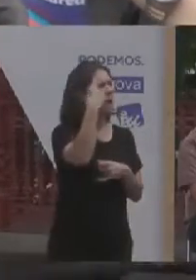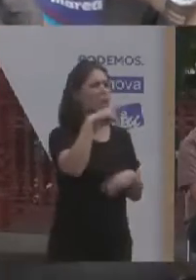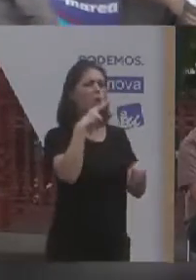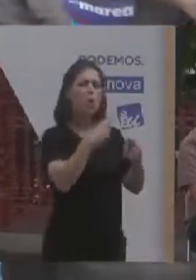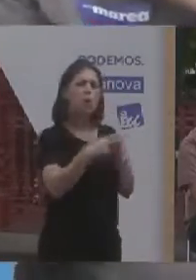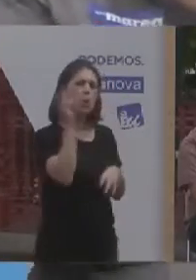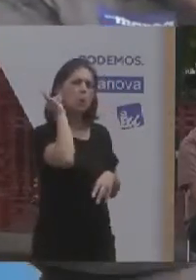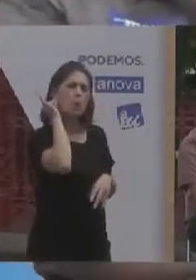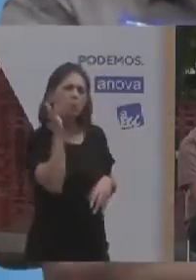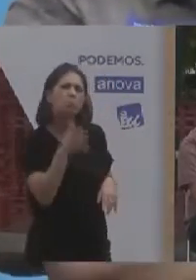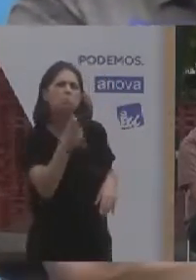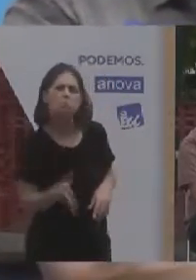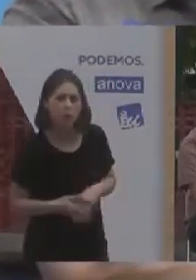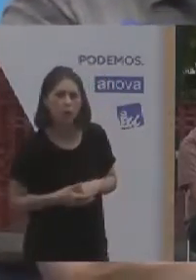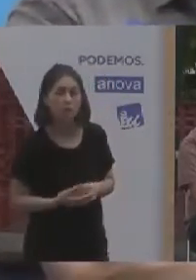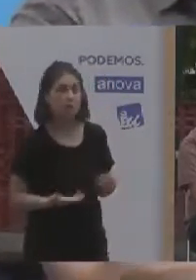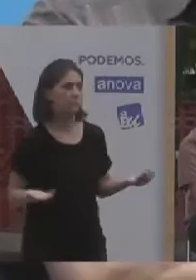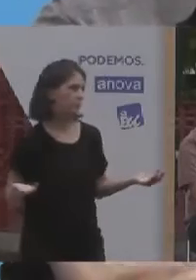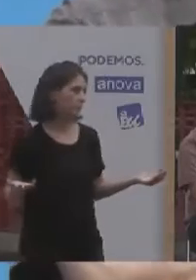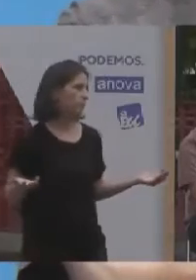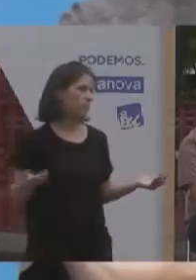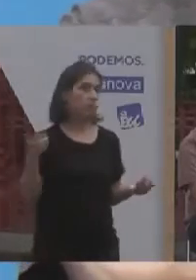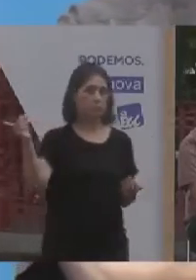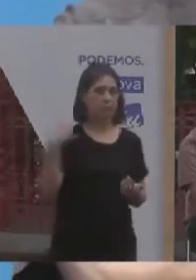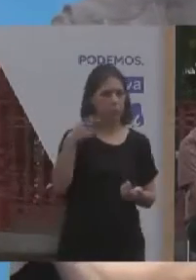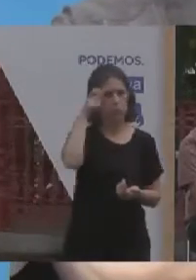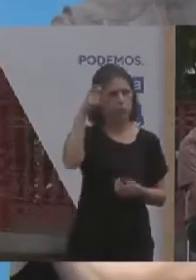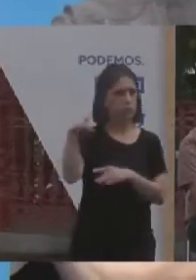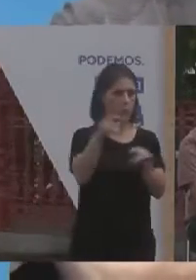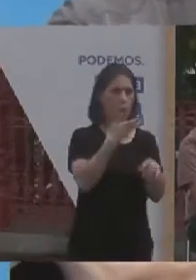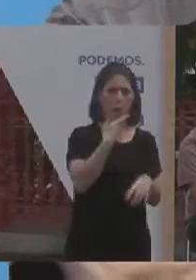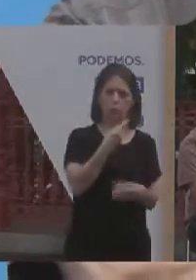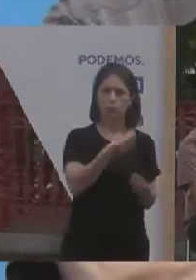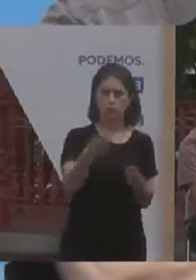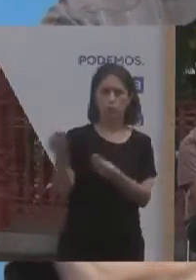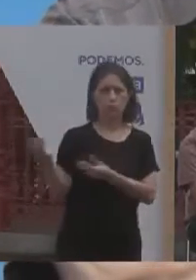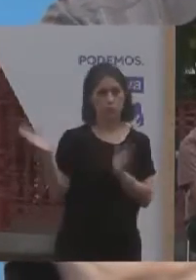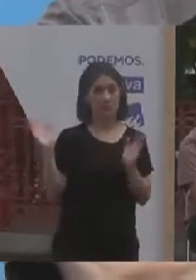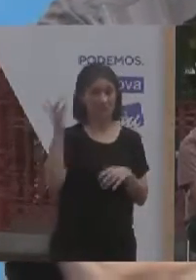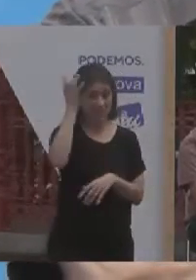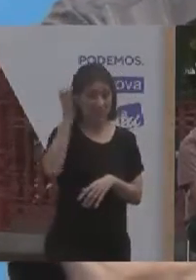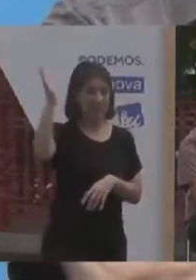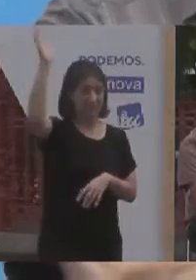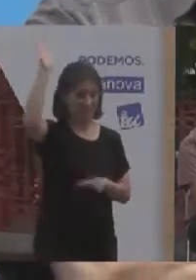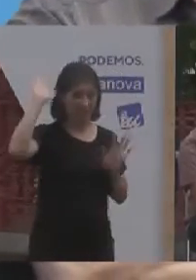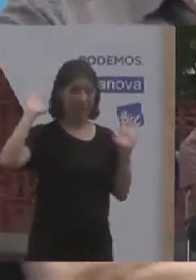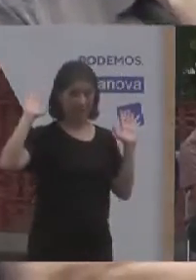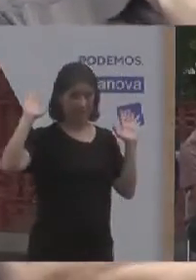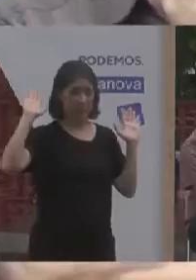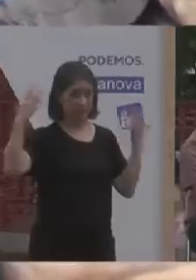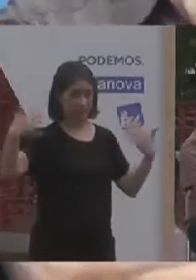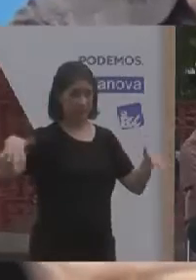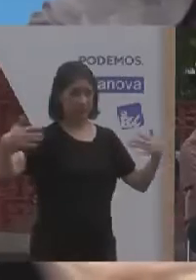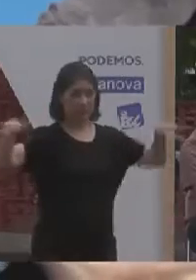de mujer? Claro, é un gran coñecedor do rural este home. Imaginádevos o